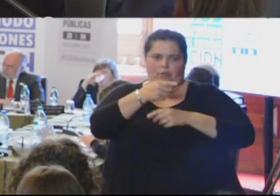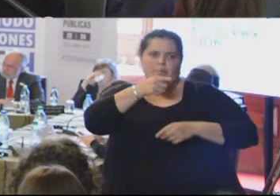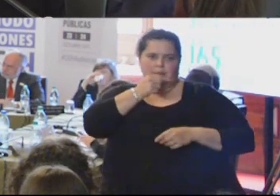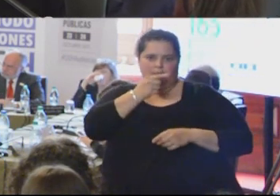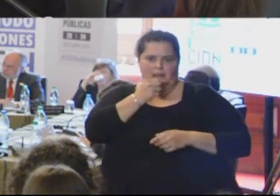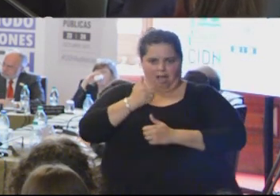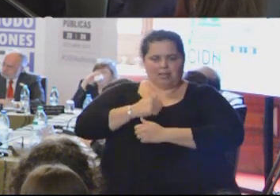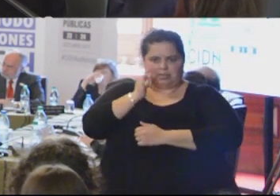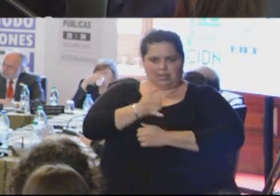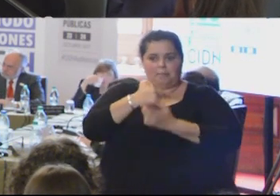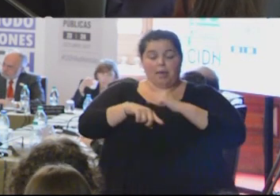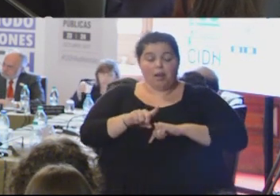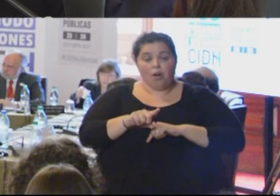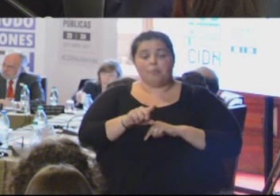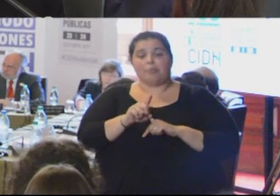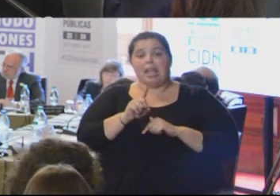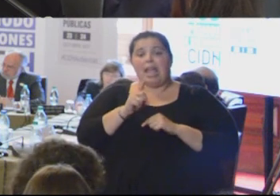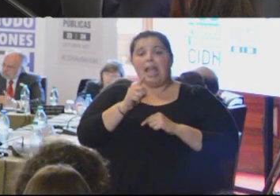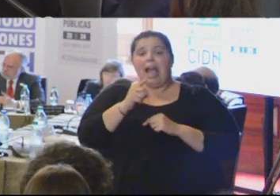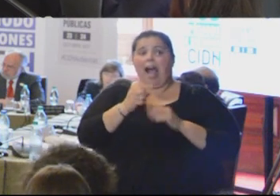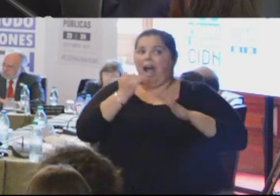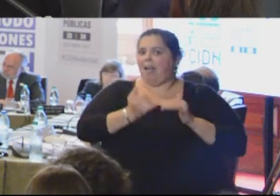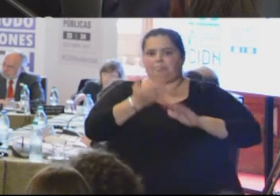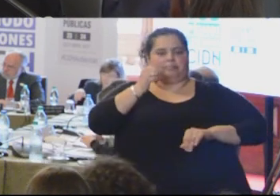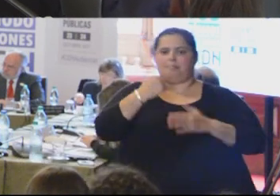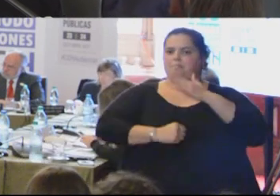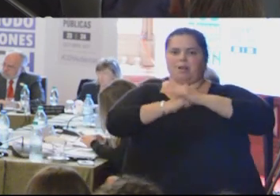punto en lo que tiene que ver con los máximos responsables